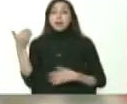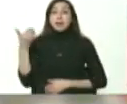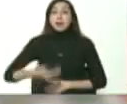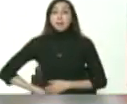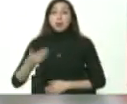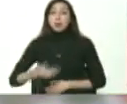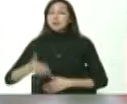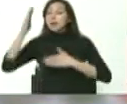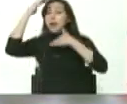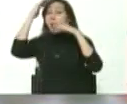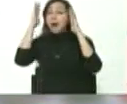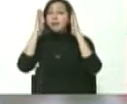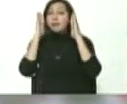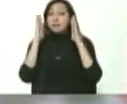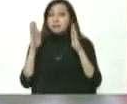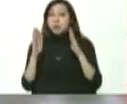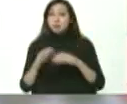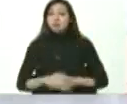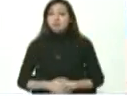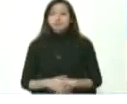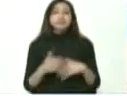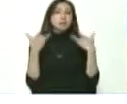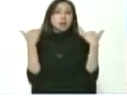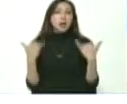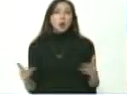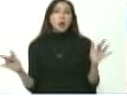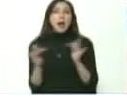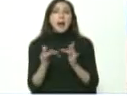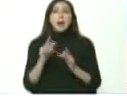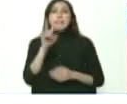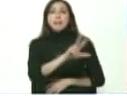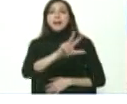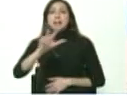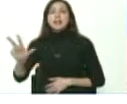importante. Atención. Bueno, vámonos entonces al 23 de enero.